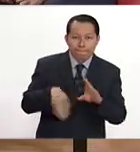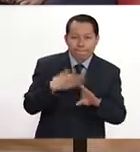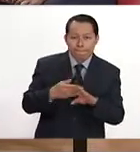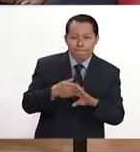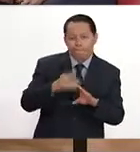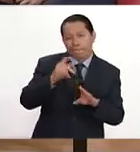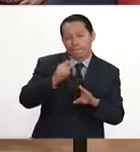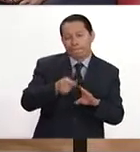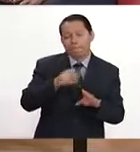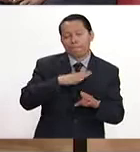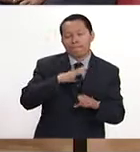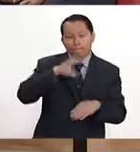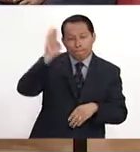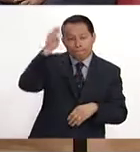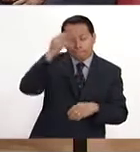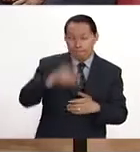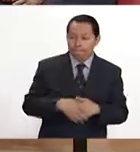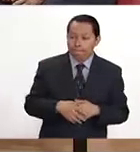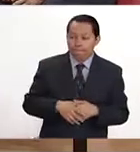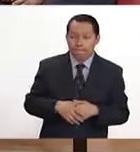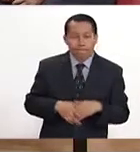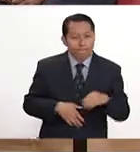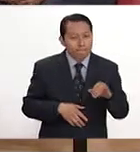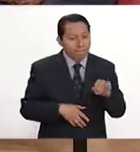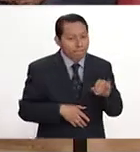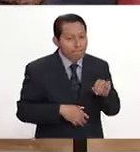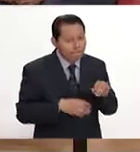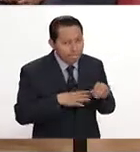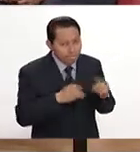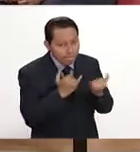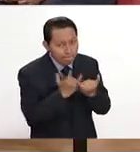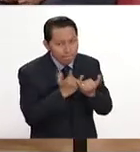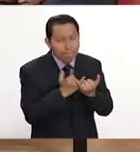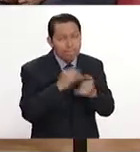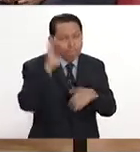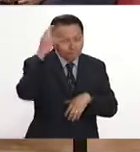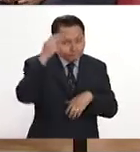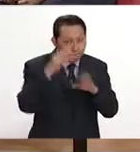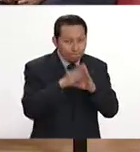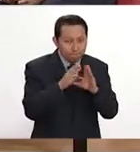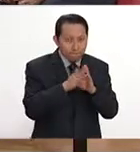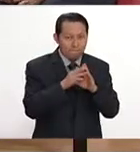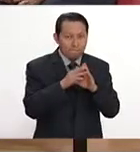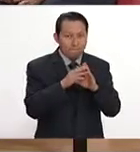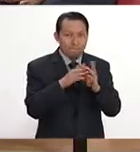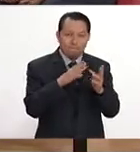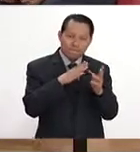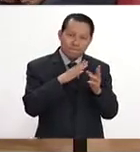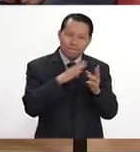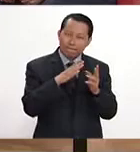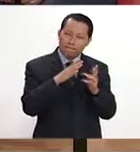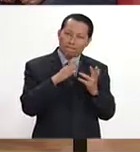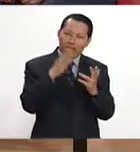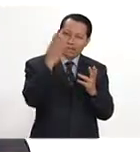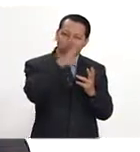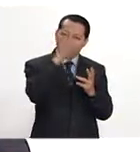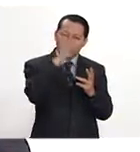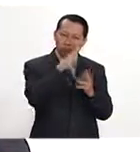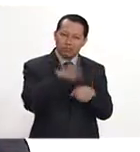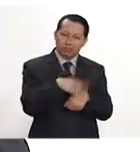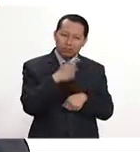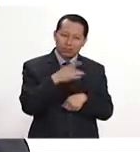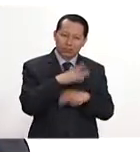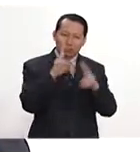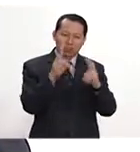es Donald Trump. Claro, y aparte de un Donald Trump bastante inestable, ¿no? Podría parecer